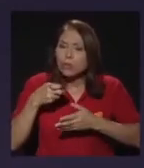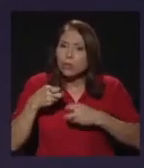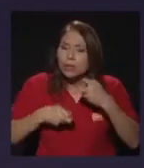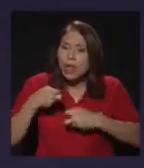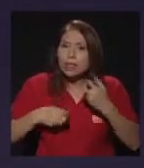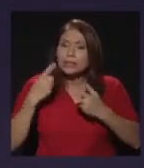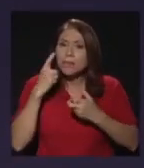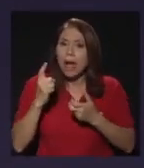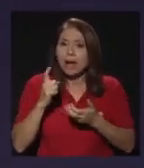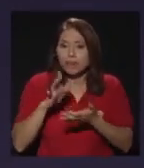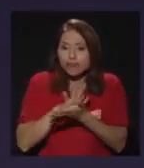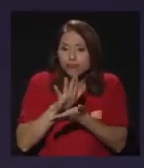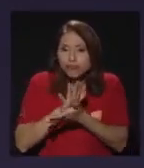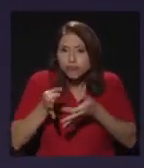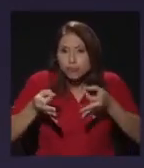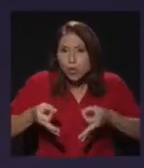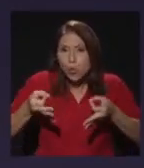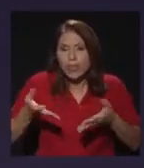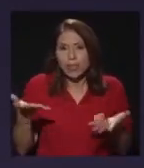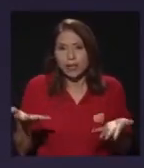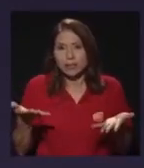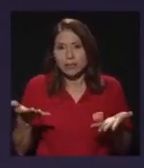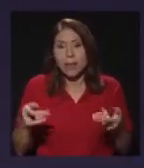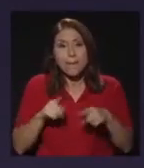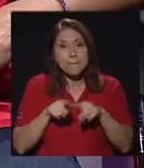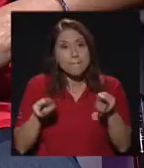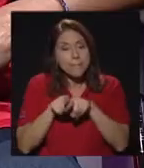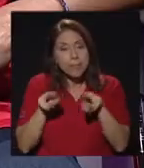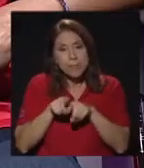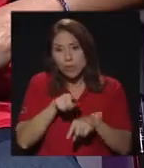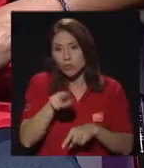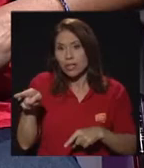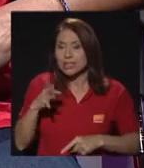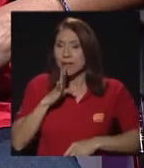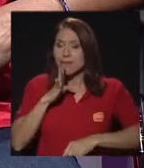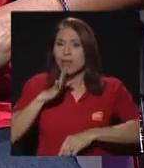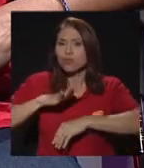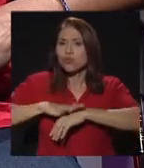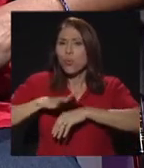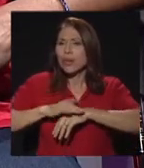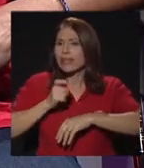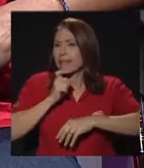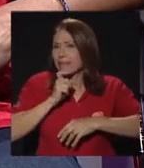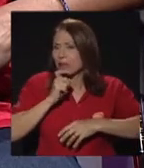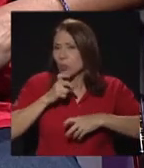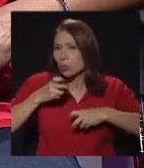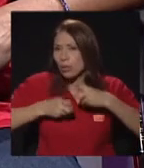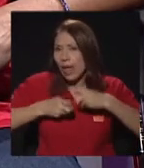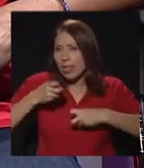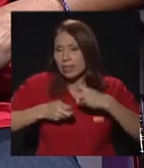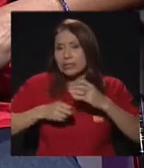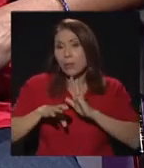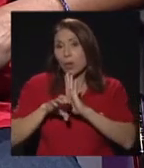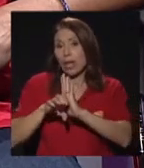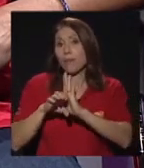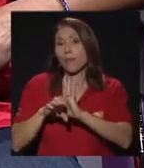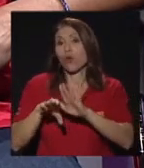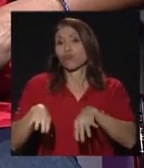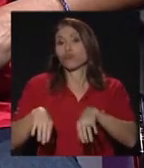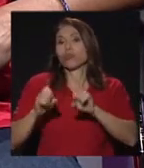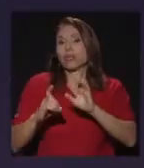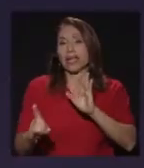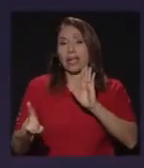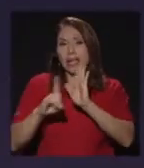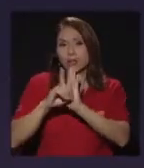documentarse. Pero también ustedes han hablado de dificultades, por ejemplo, en derechos laborales, que